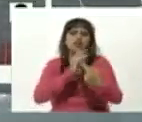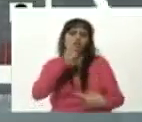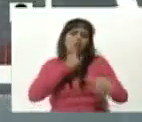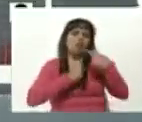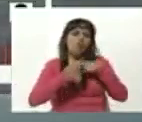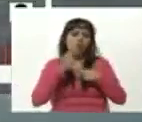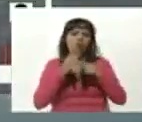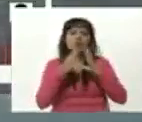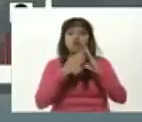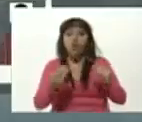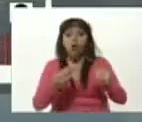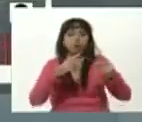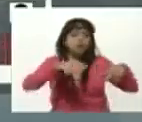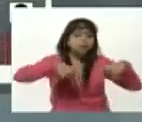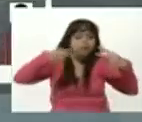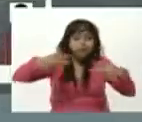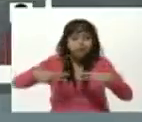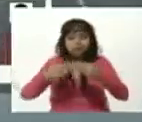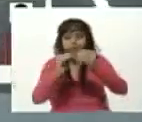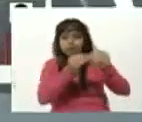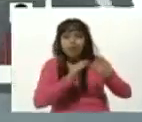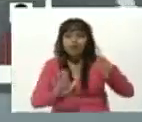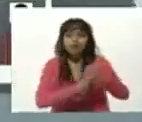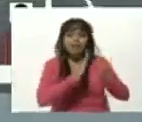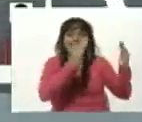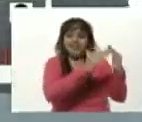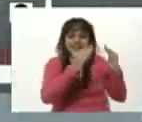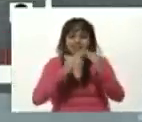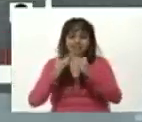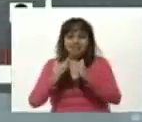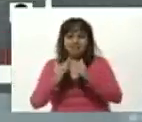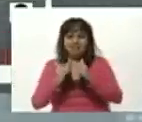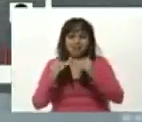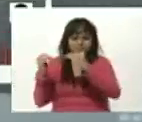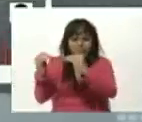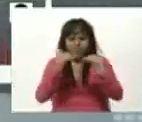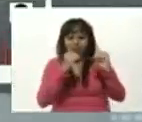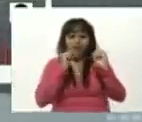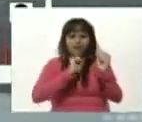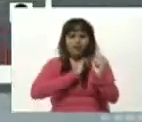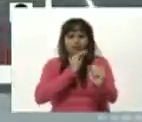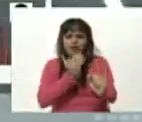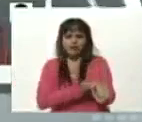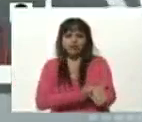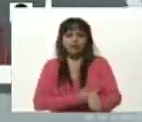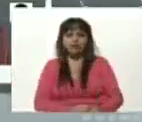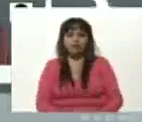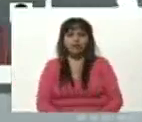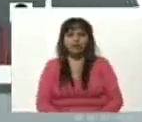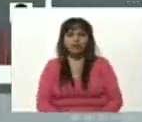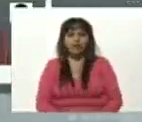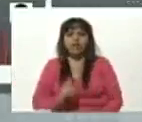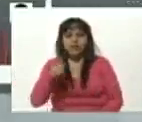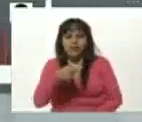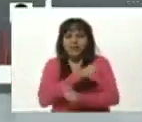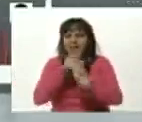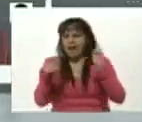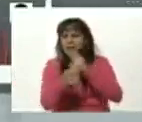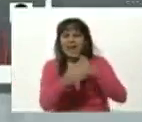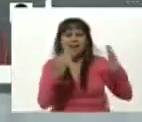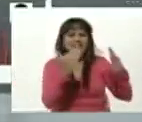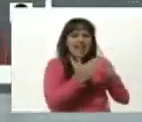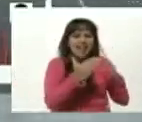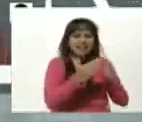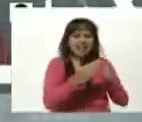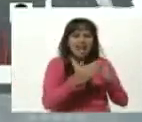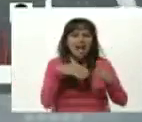todo lo que haya que reponer, reparar de vivienda estable, fuerte. Y para sustituir viviendas por